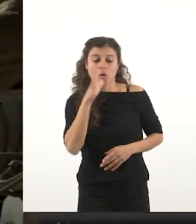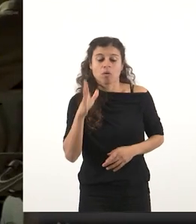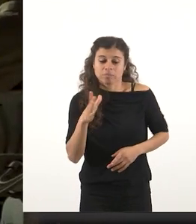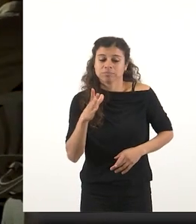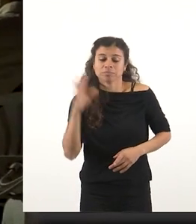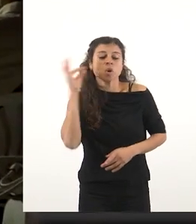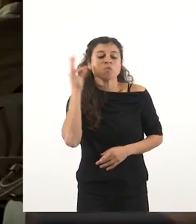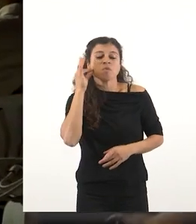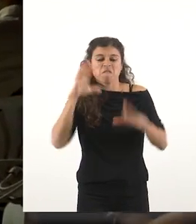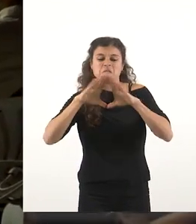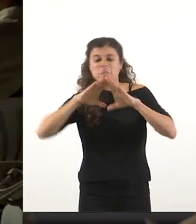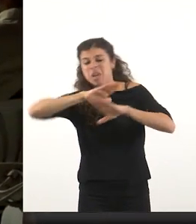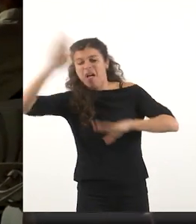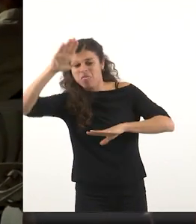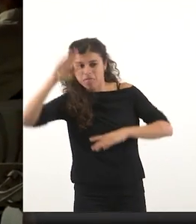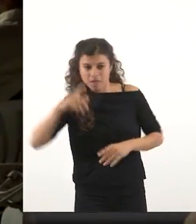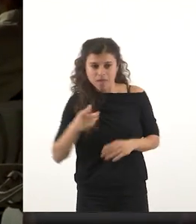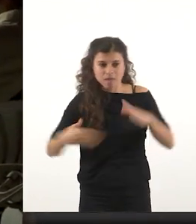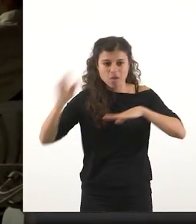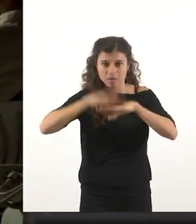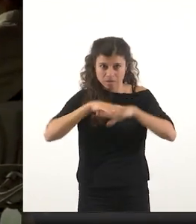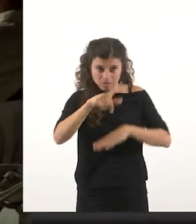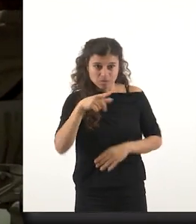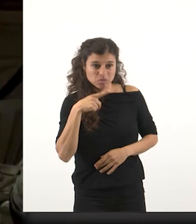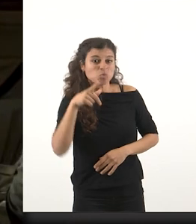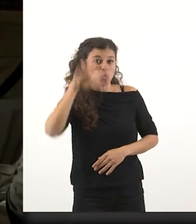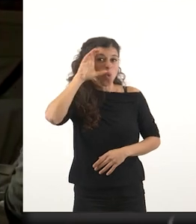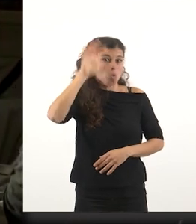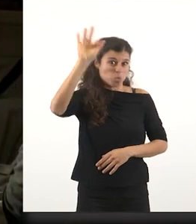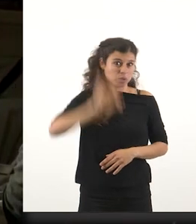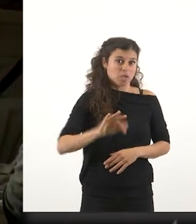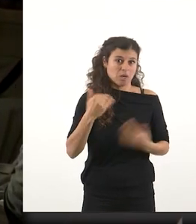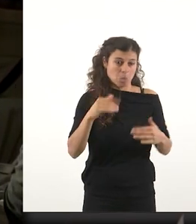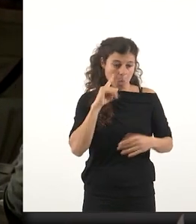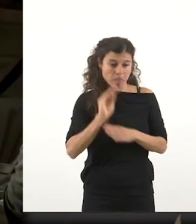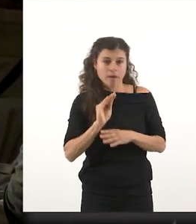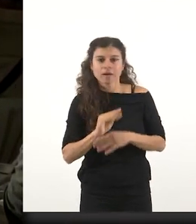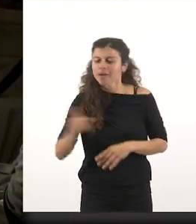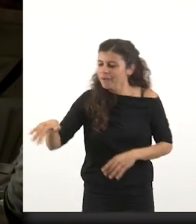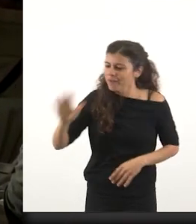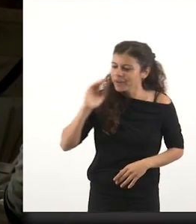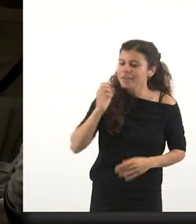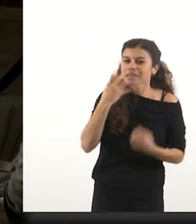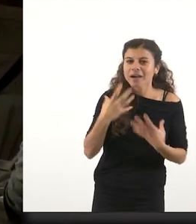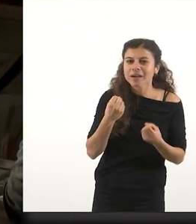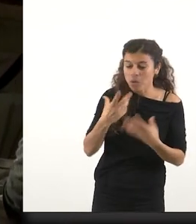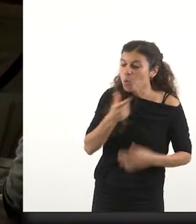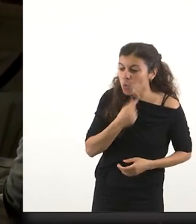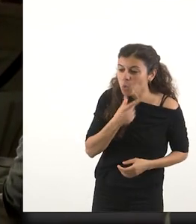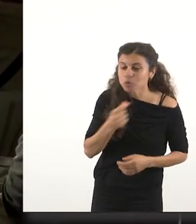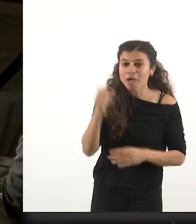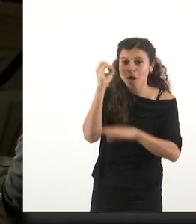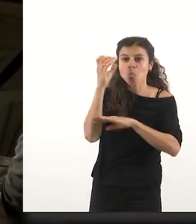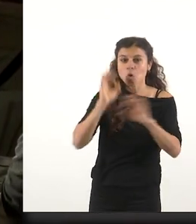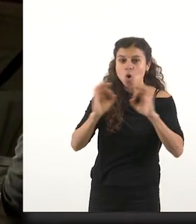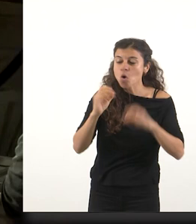que dice en el fondo esta tía? Esta tía denuncia trabajando aquí, ¿eh? ¿O no, primo? Buena, buena. ¿Todo bien o qué? ¿Os gusta el monólogo o qué?